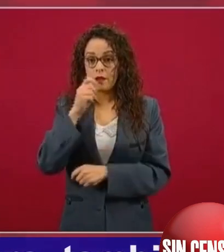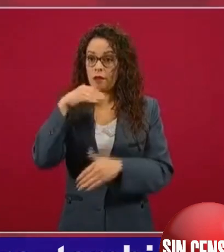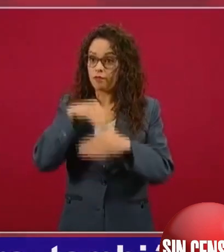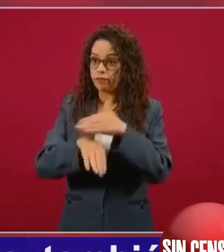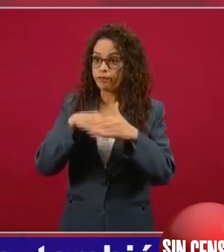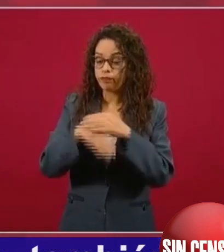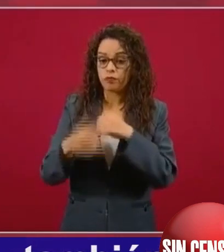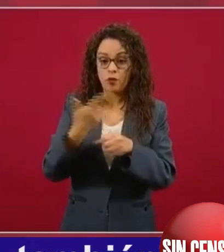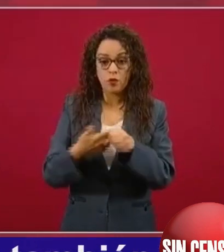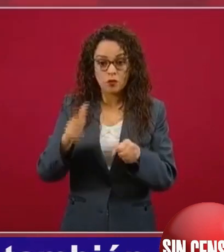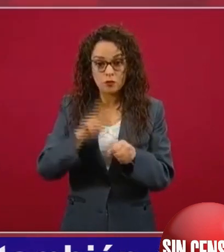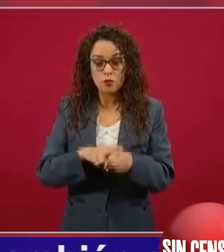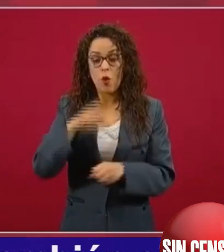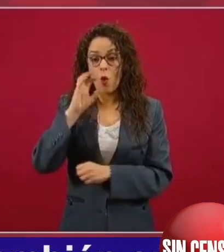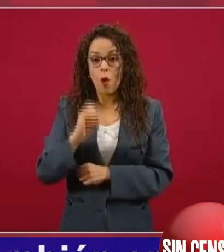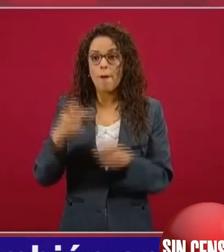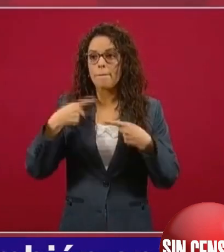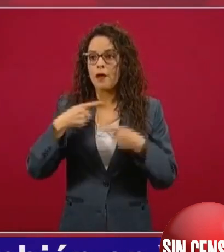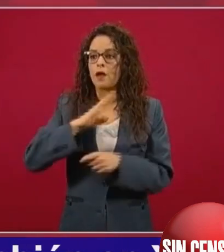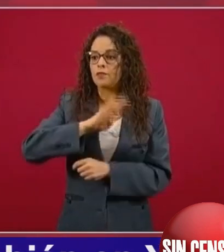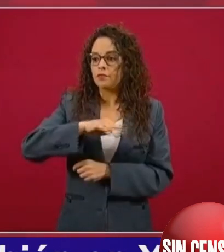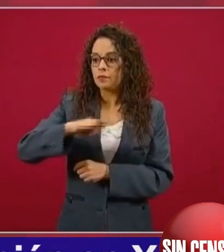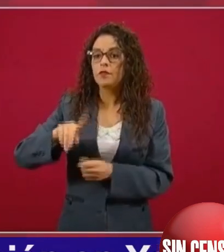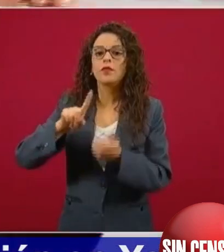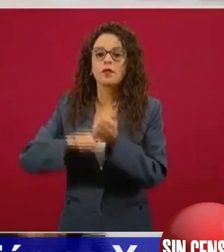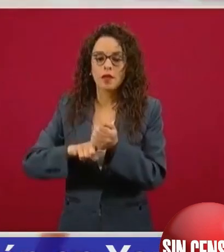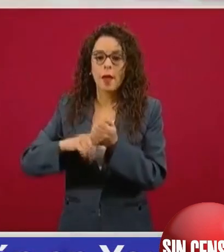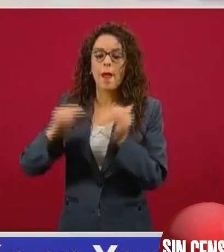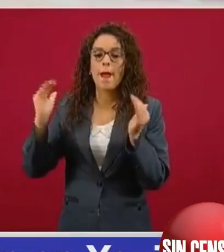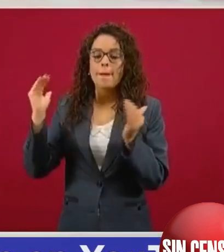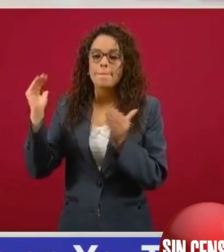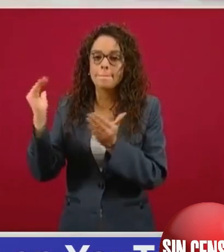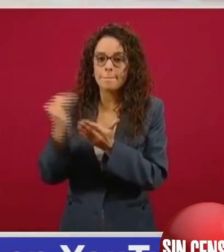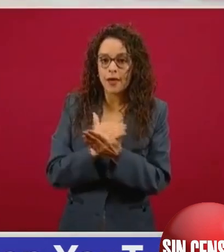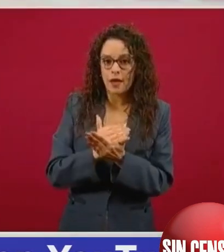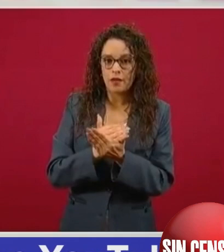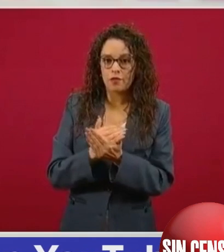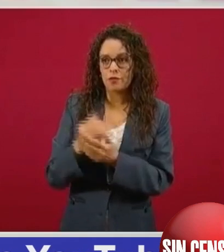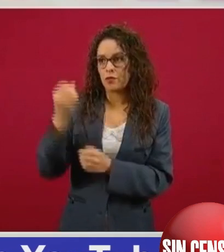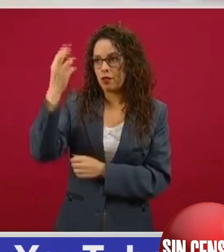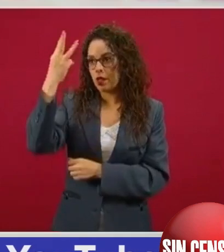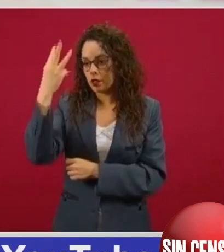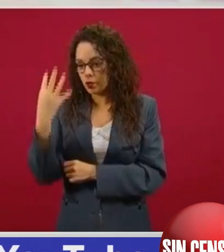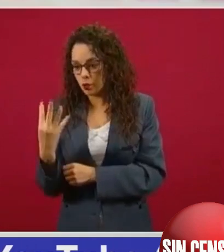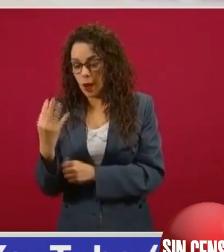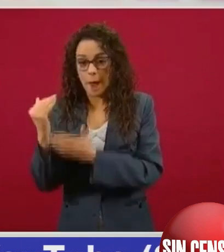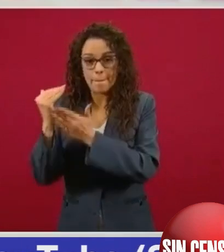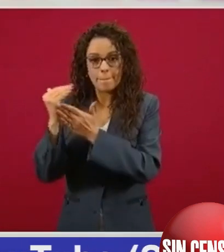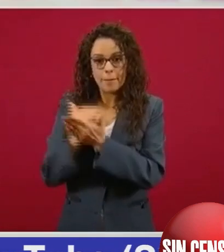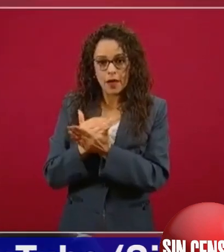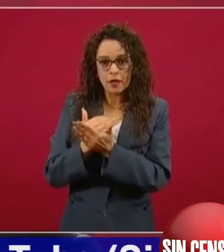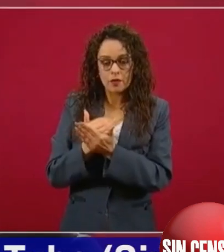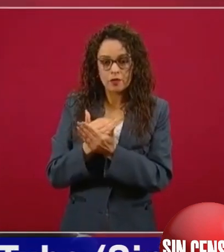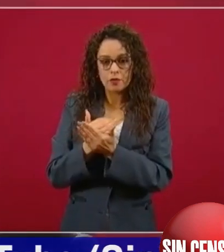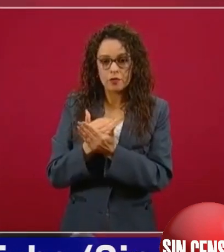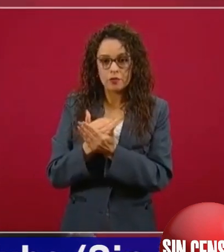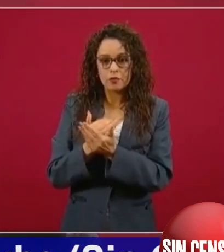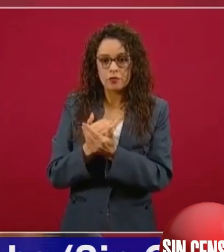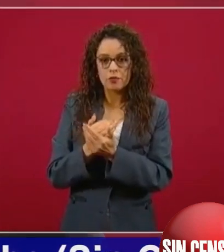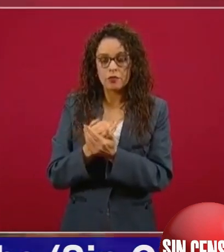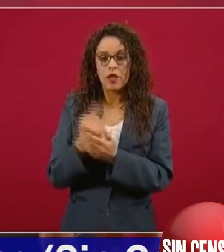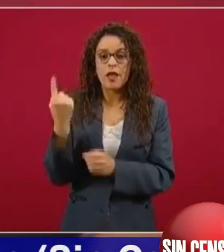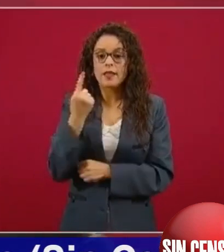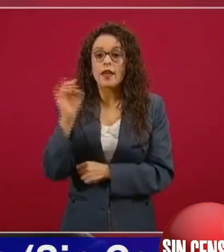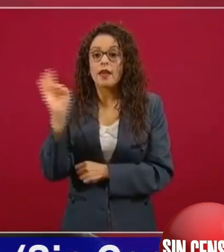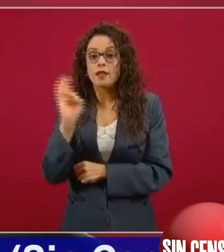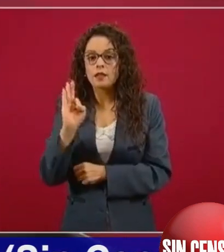diarias fuera sustancialmente menor, 3/4 partes menor, a lo que hubiera ocurrido en ausencia de intervenciones. Y